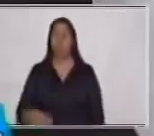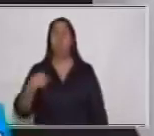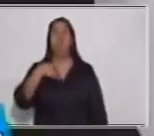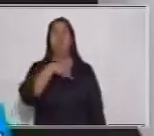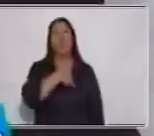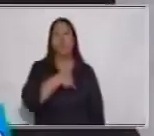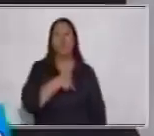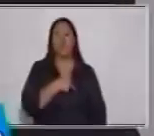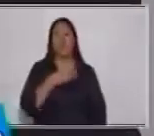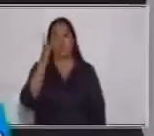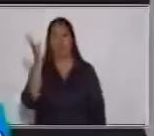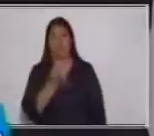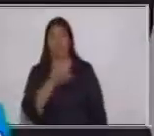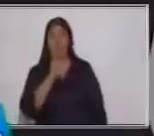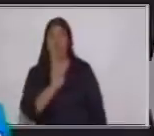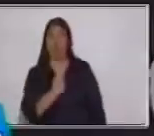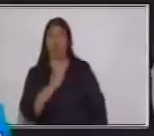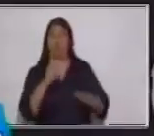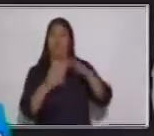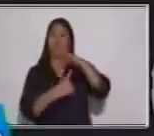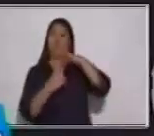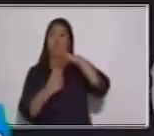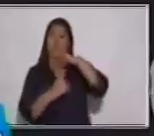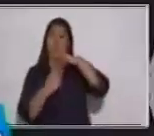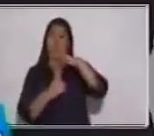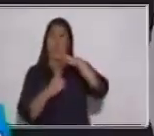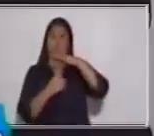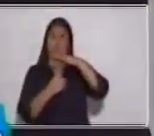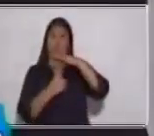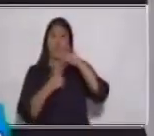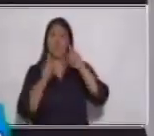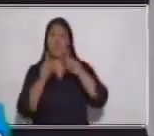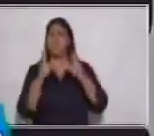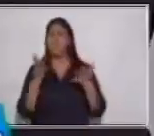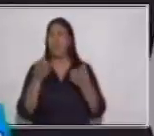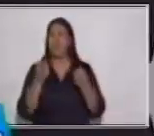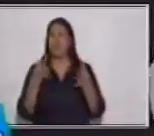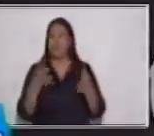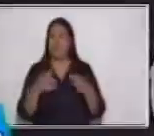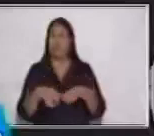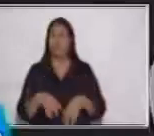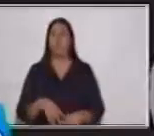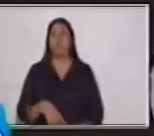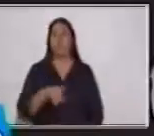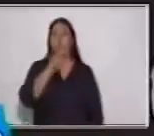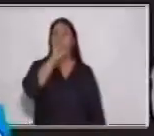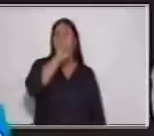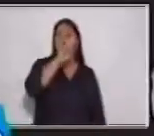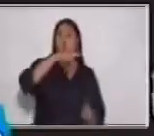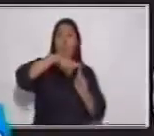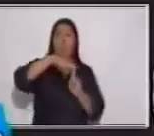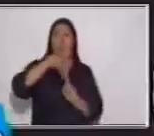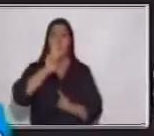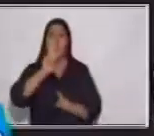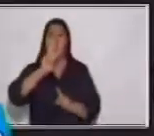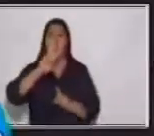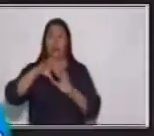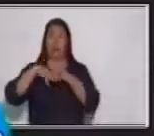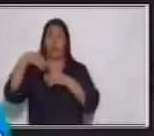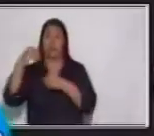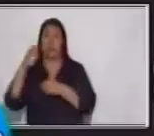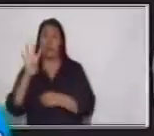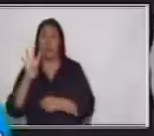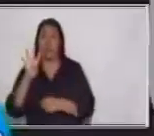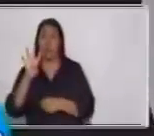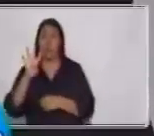colocamos el 2, porque es el común denominador del valor. Tenemos 1 más 3, 4,